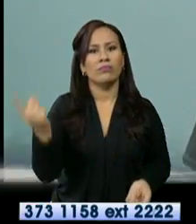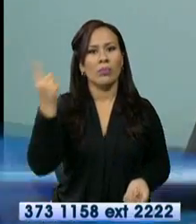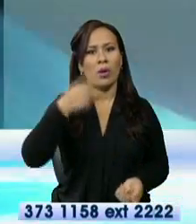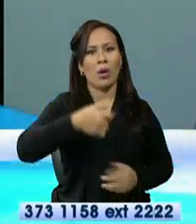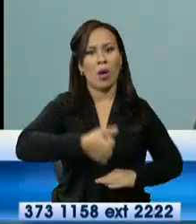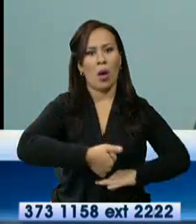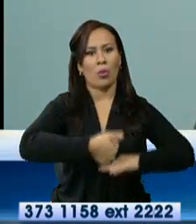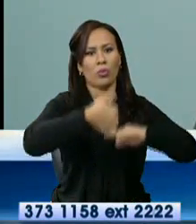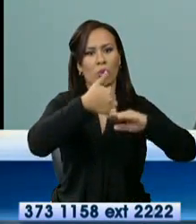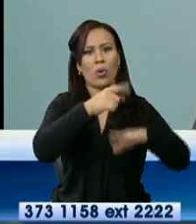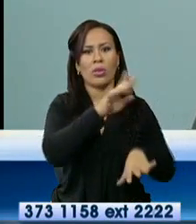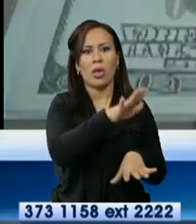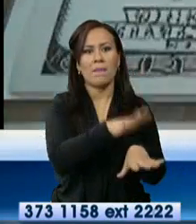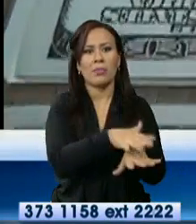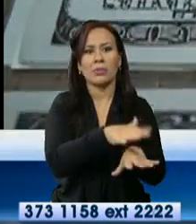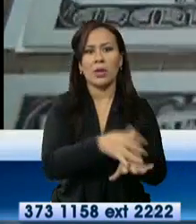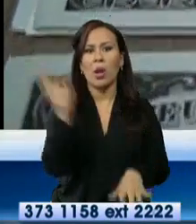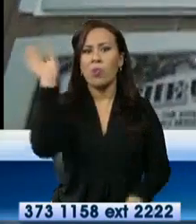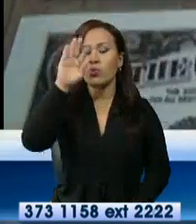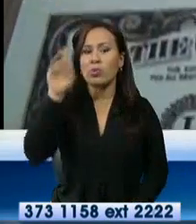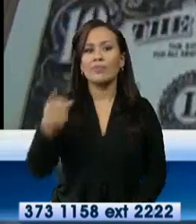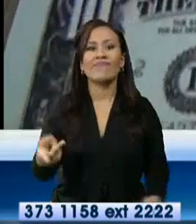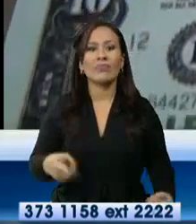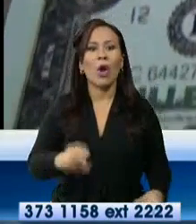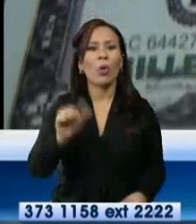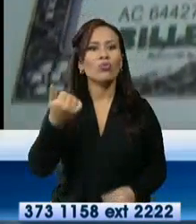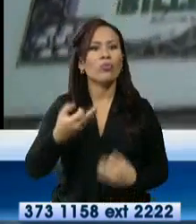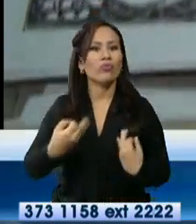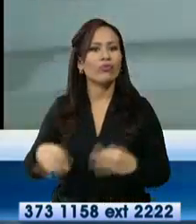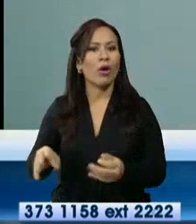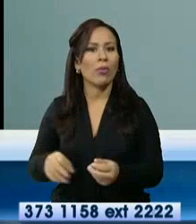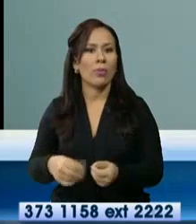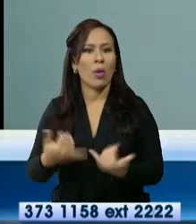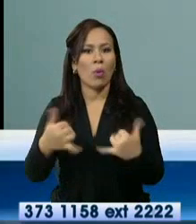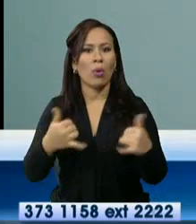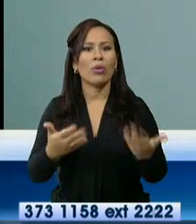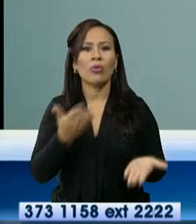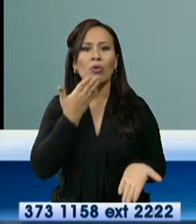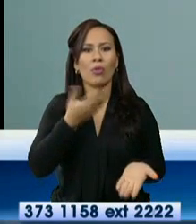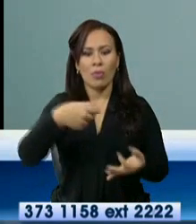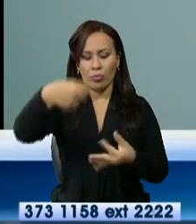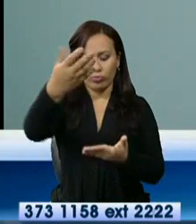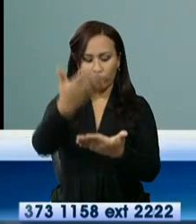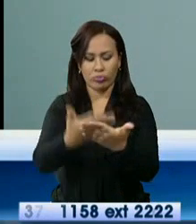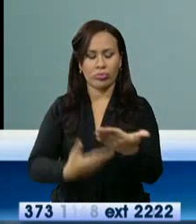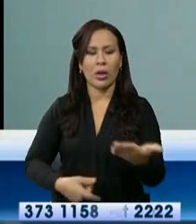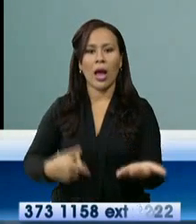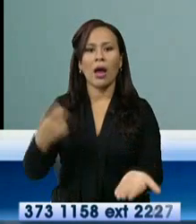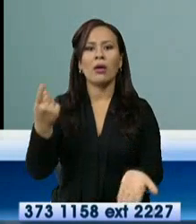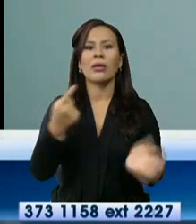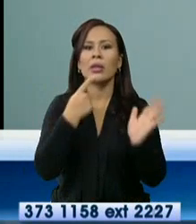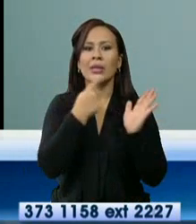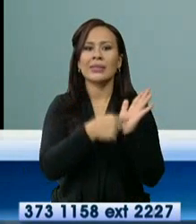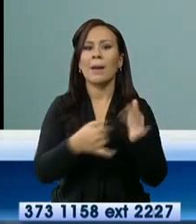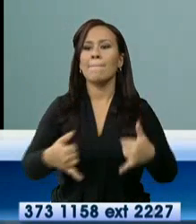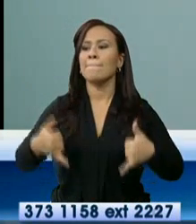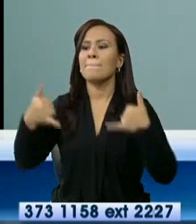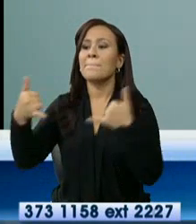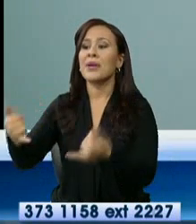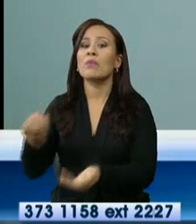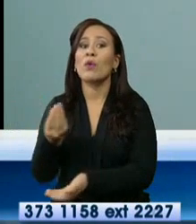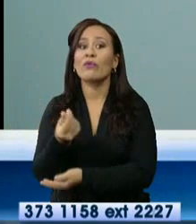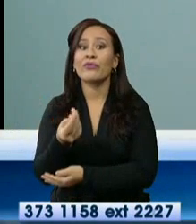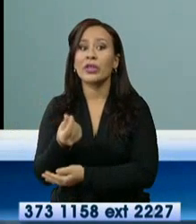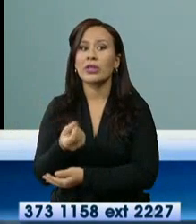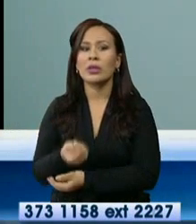autoridades competentes en Machala. Otra forma de estafa era la utilización de un boletín informativo adulterado de premios en efectivo.